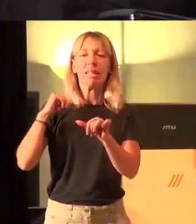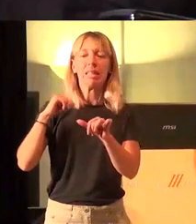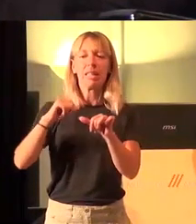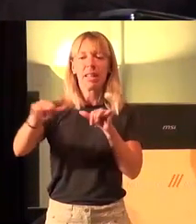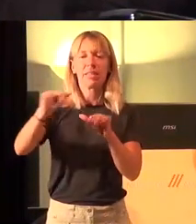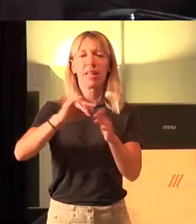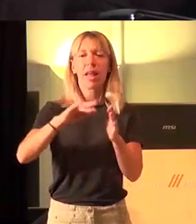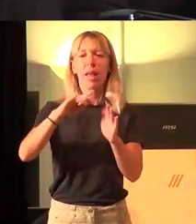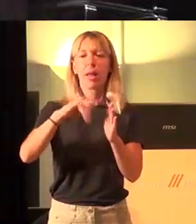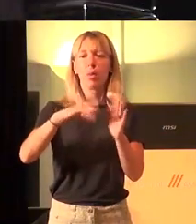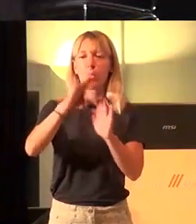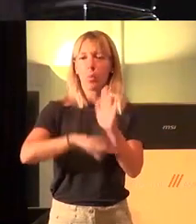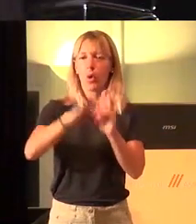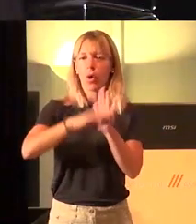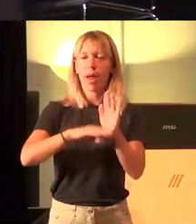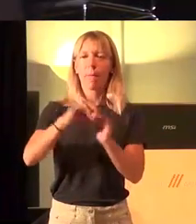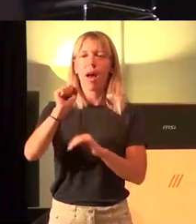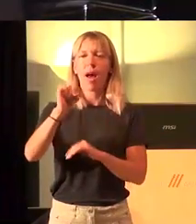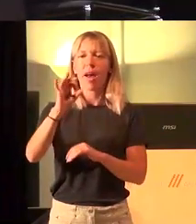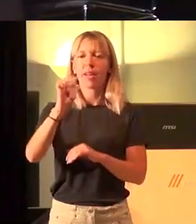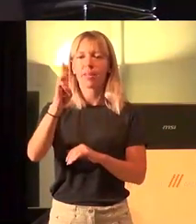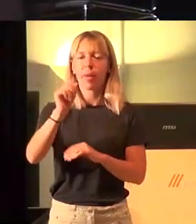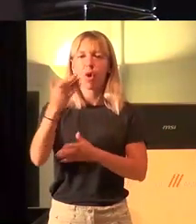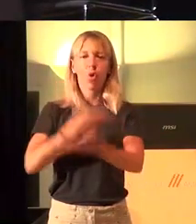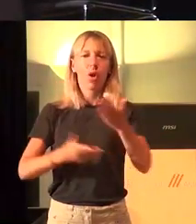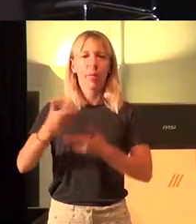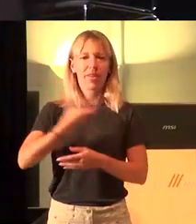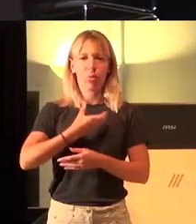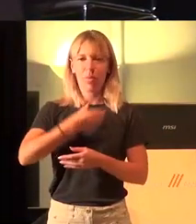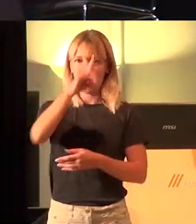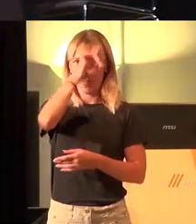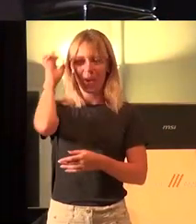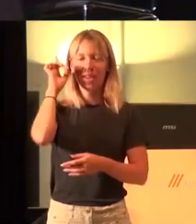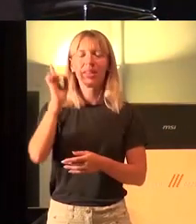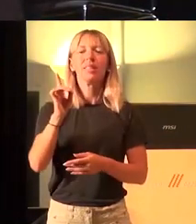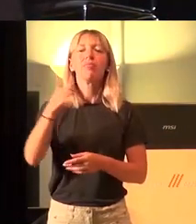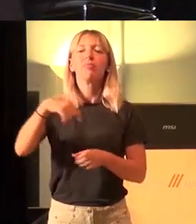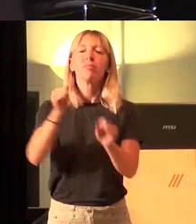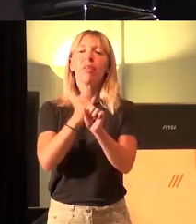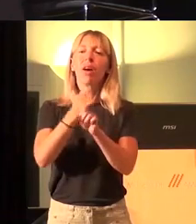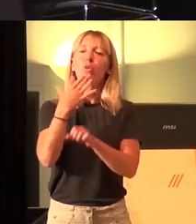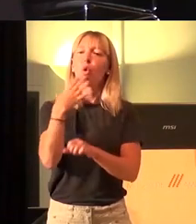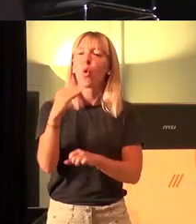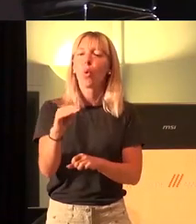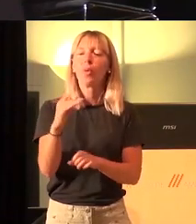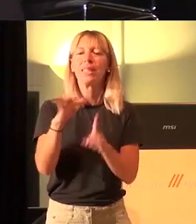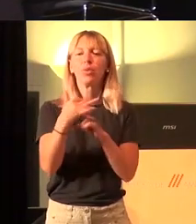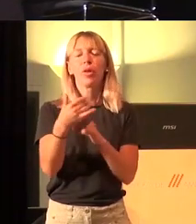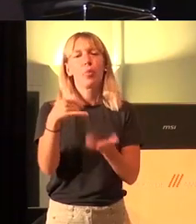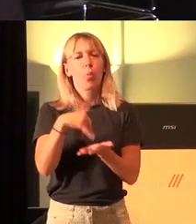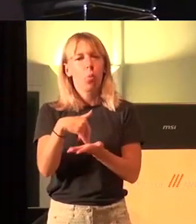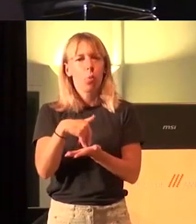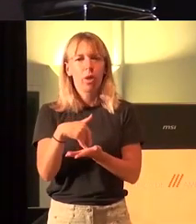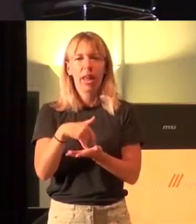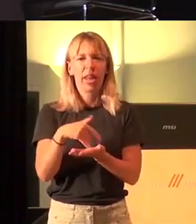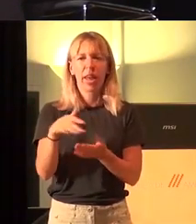Desde el programa ASPA, en el que colaboráis con el Ayuntamiento de Madrid, trabajáis con jóvenes que están en situación de